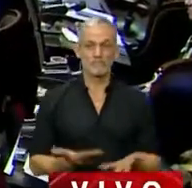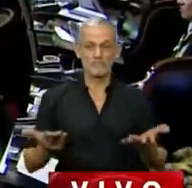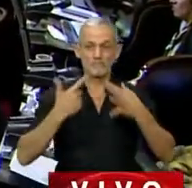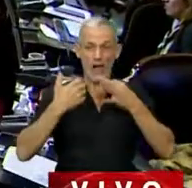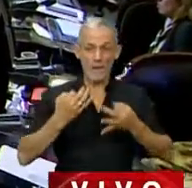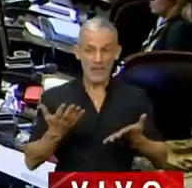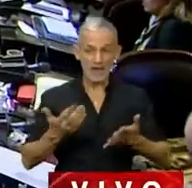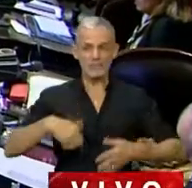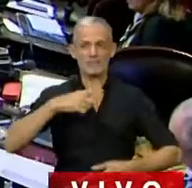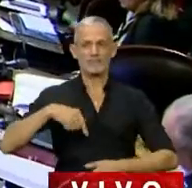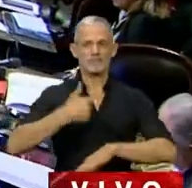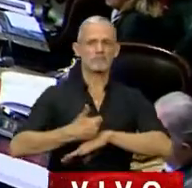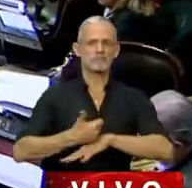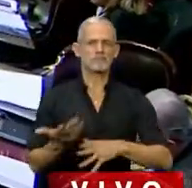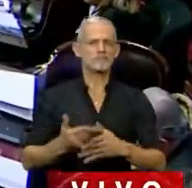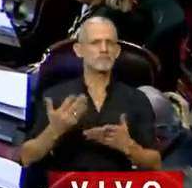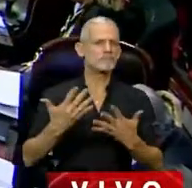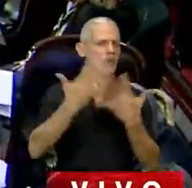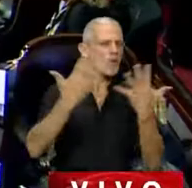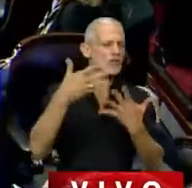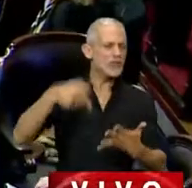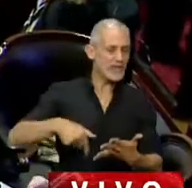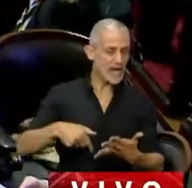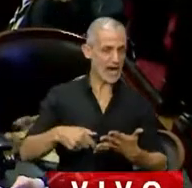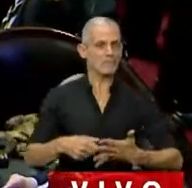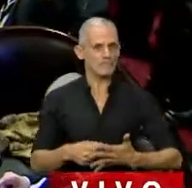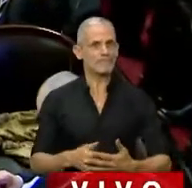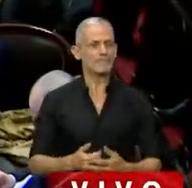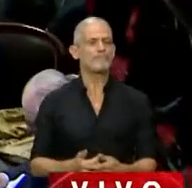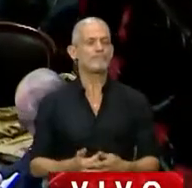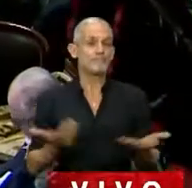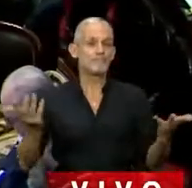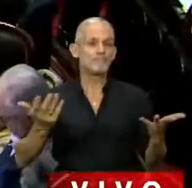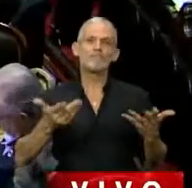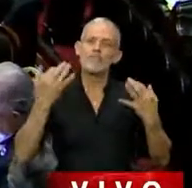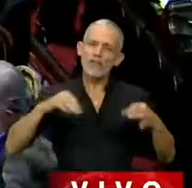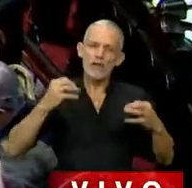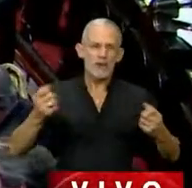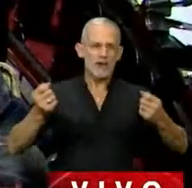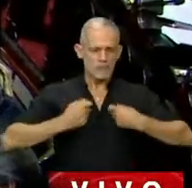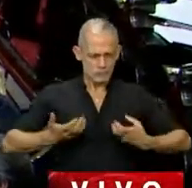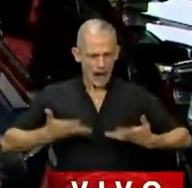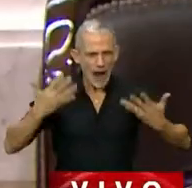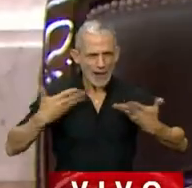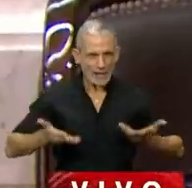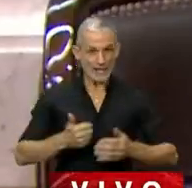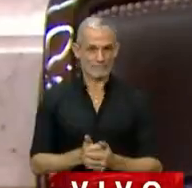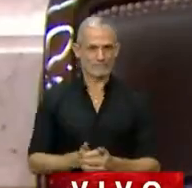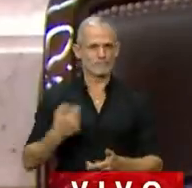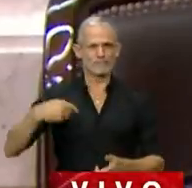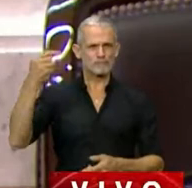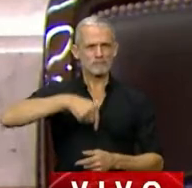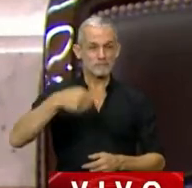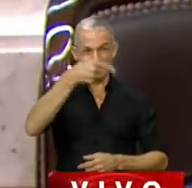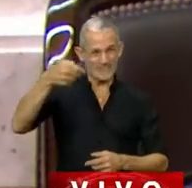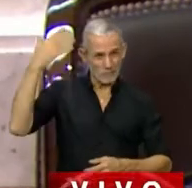Realmente hoy estamos en una jornada que nos debe llenar de alegría. Venimos, la